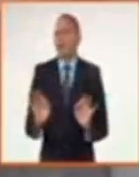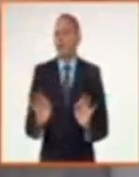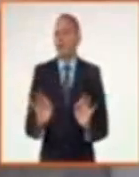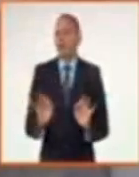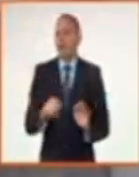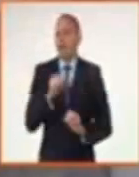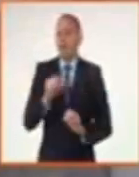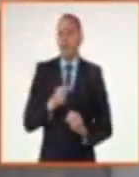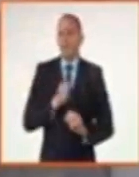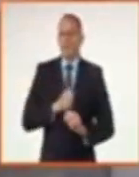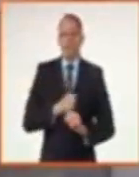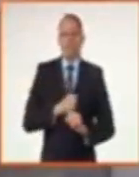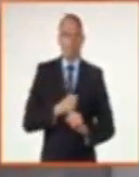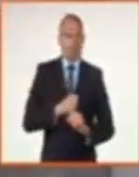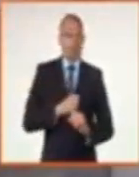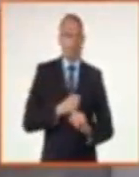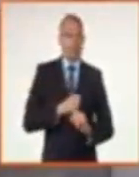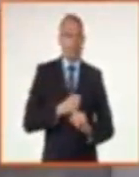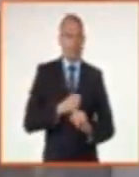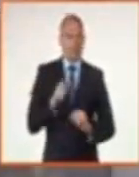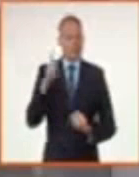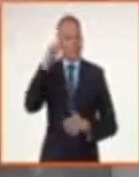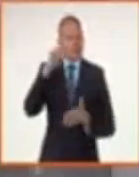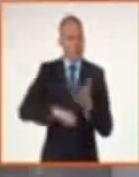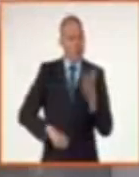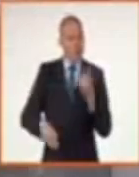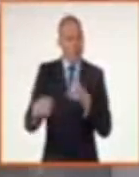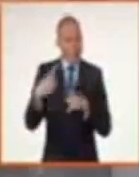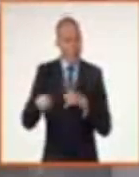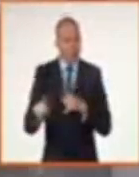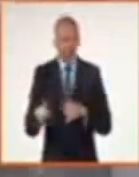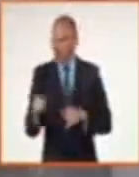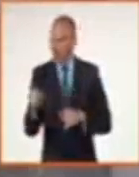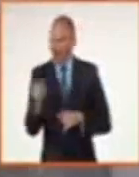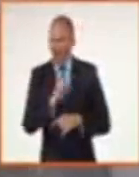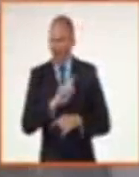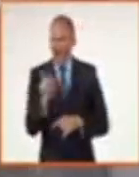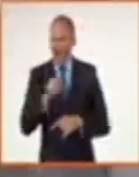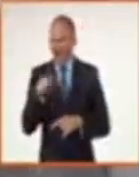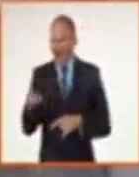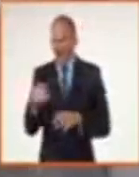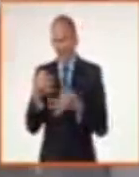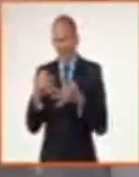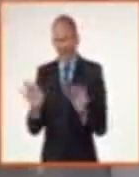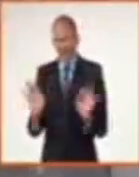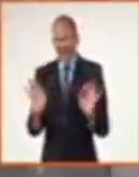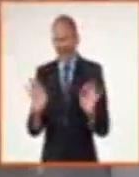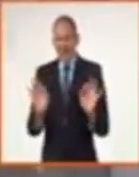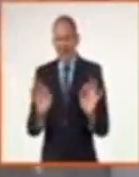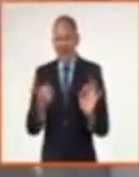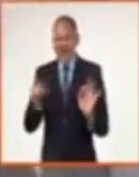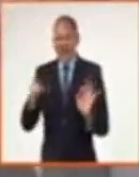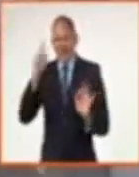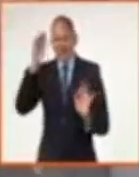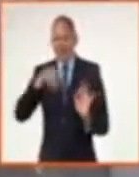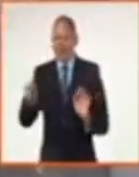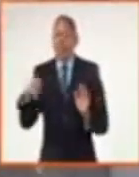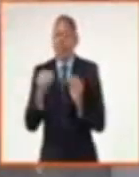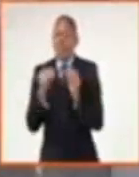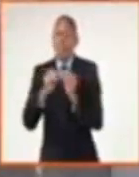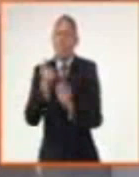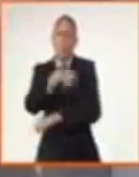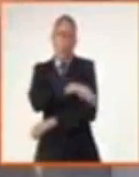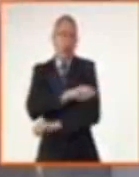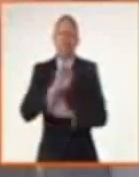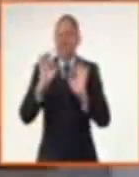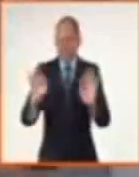en el Estado, en las condiciones del país. ¿Cuántas leyes? Mira, la ley de comunicación no se discutió porque hubo